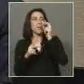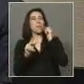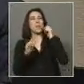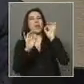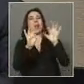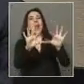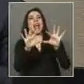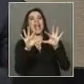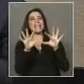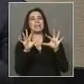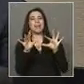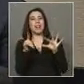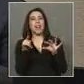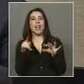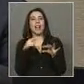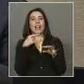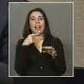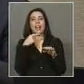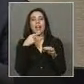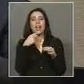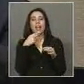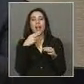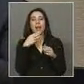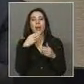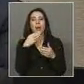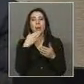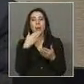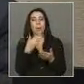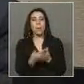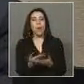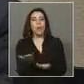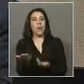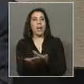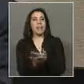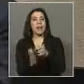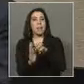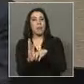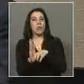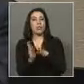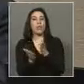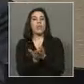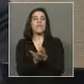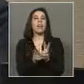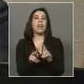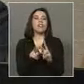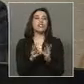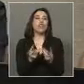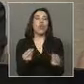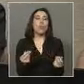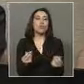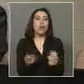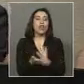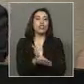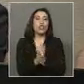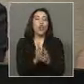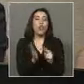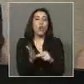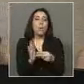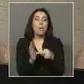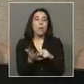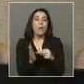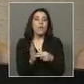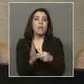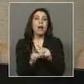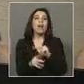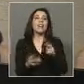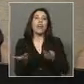que comprometen a la hora de ingresar a su proyecto resolver técnicamente todos los problemas que se puedan producir en relación con